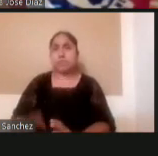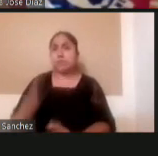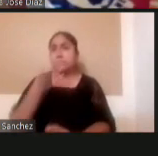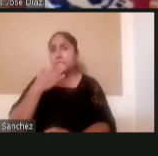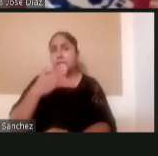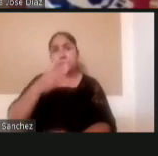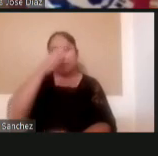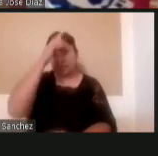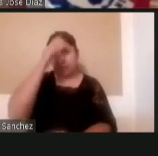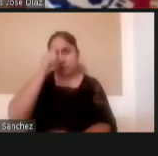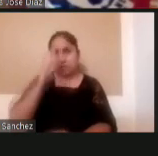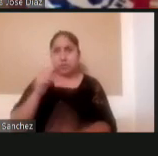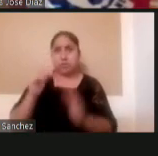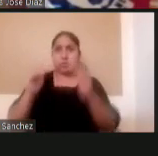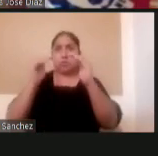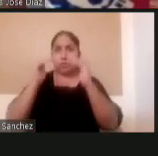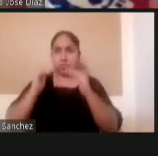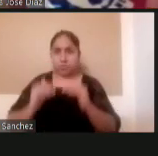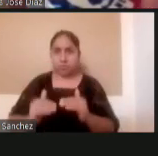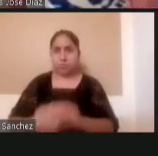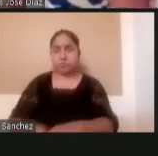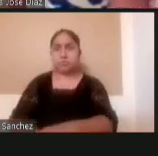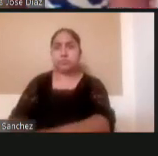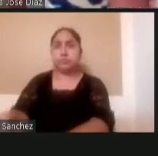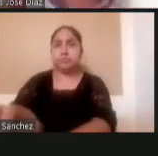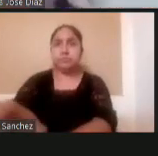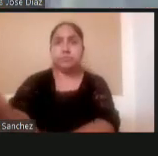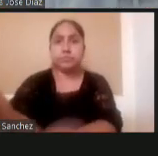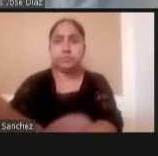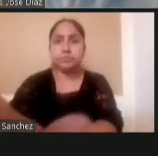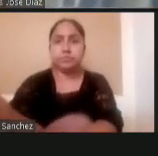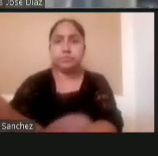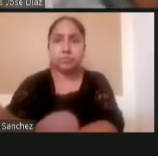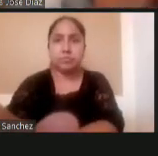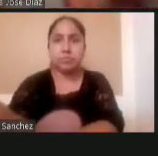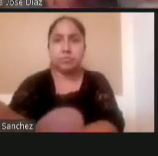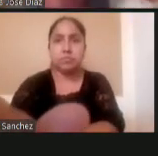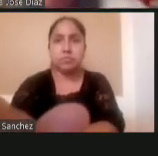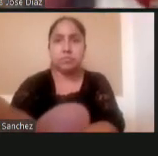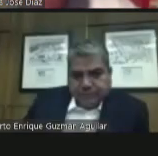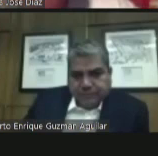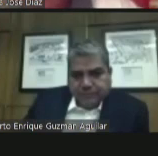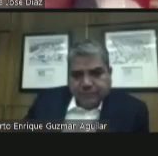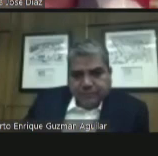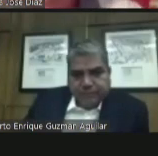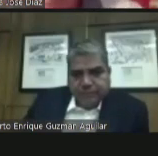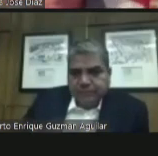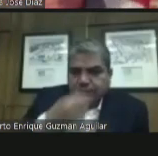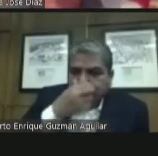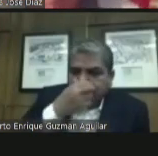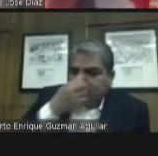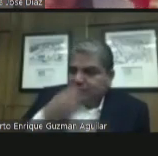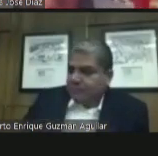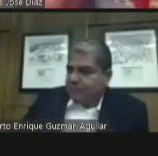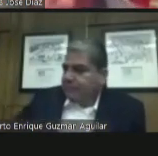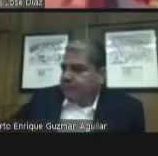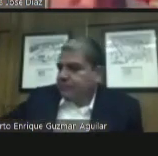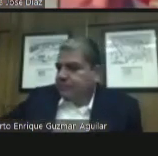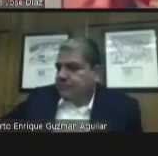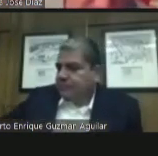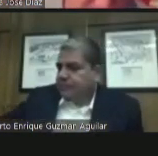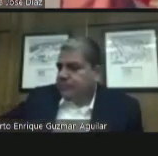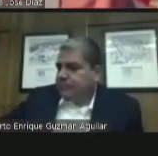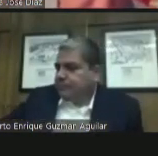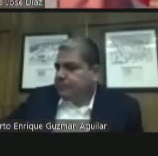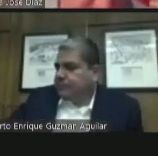votos. Continuamos con el siguiente punto del orden del día. Para desahogar el décimo asunto del orden del día, doy lectura